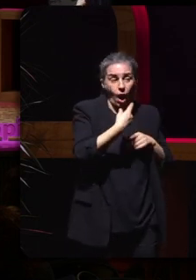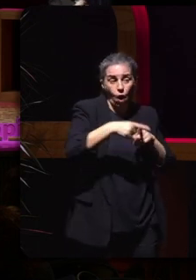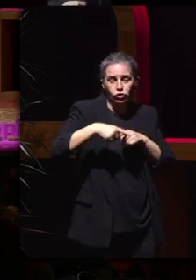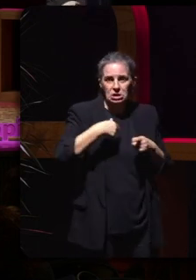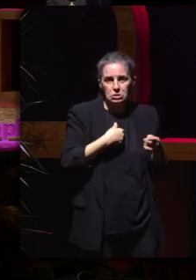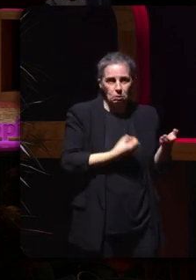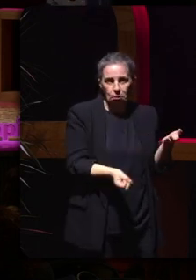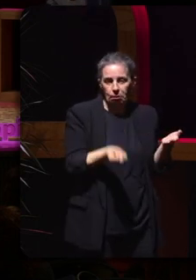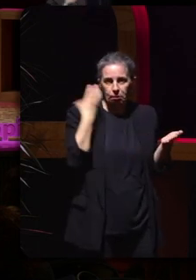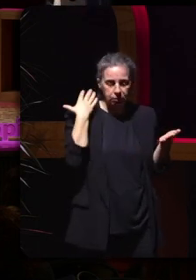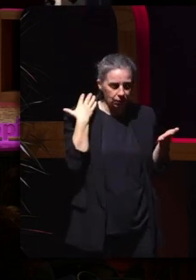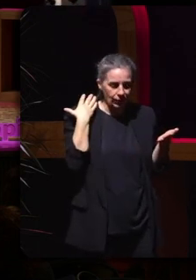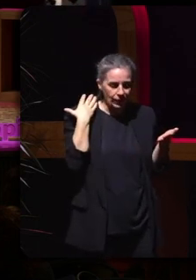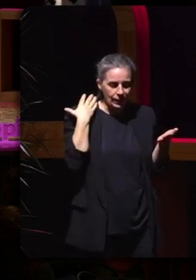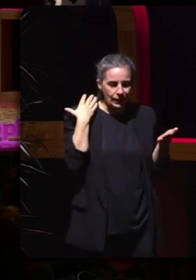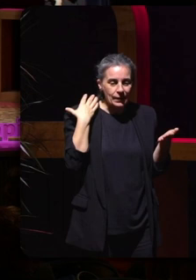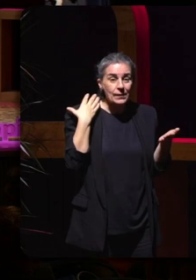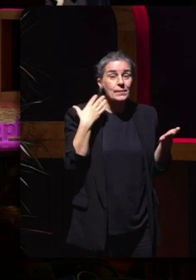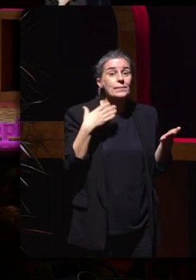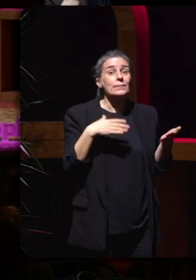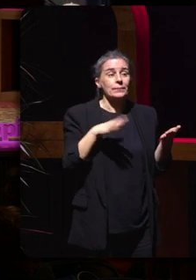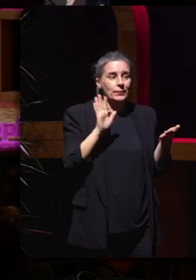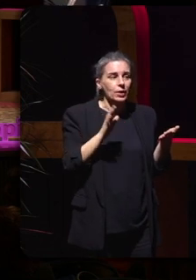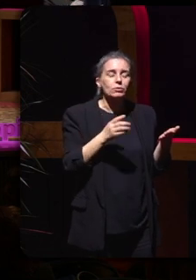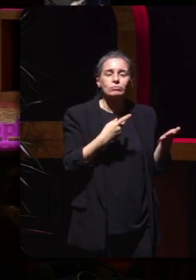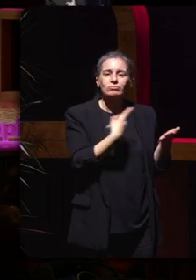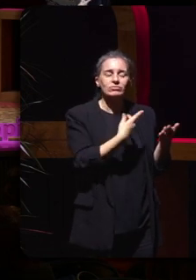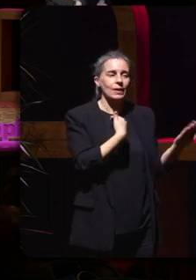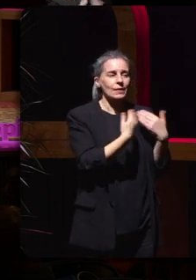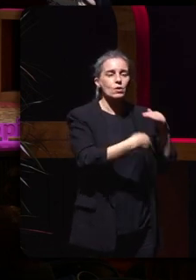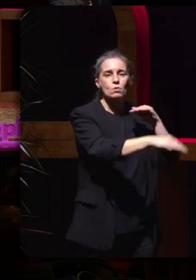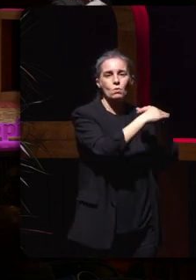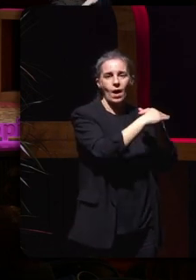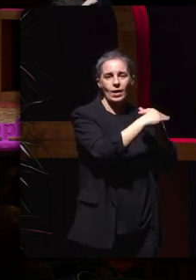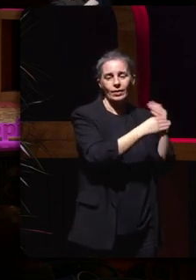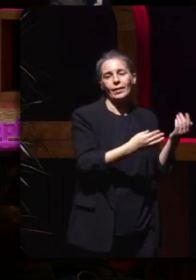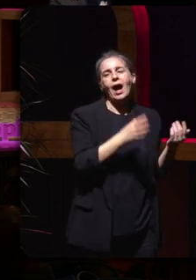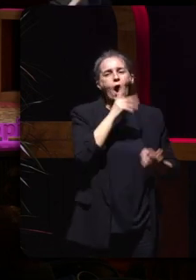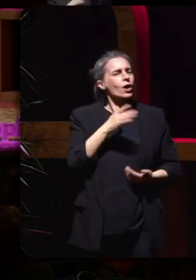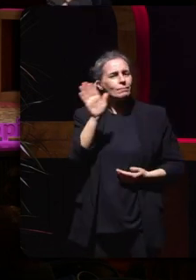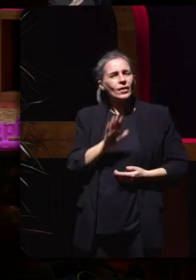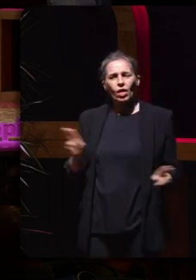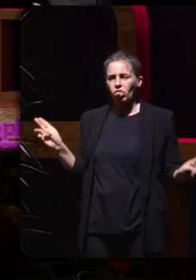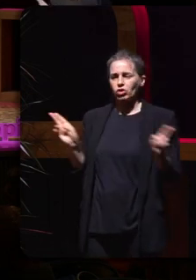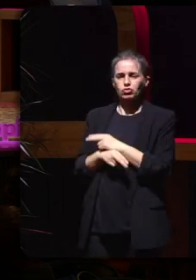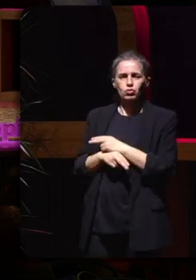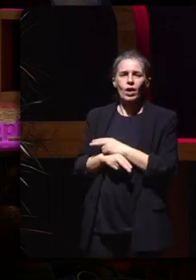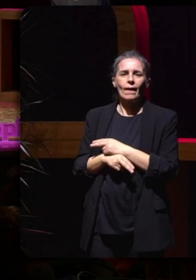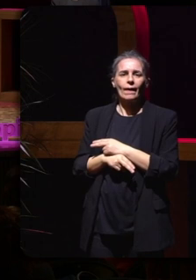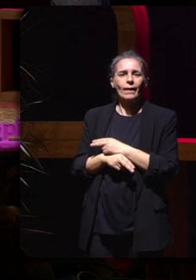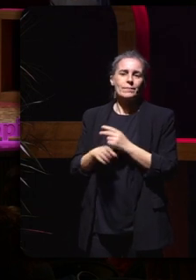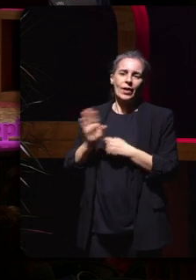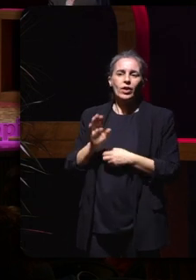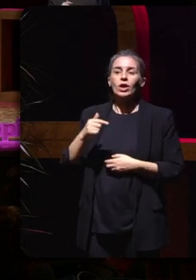que hoy como escritora en medios muchas veces te censuran Ay no pero aclárale a la gente quién está